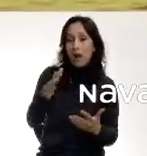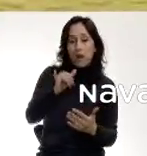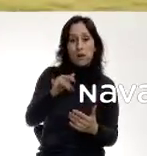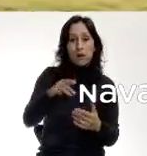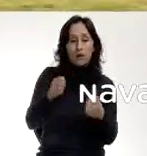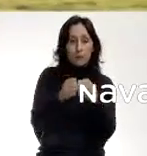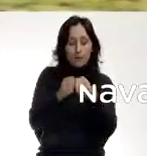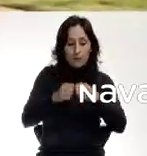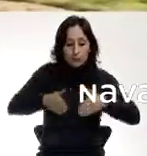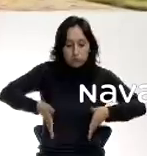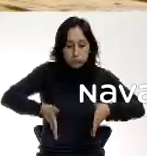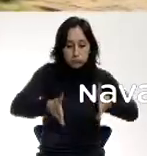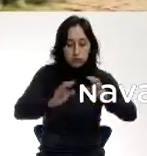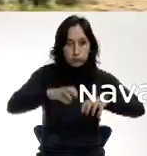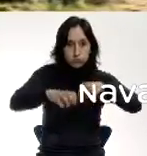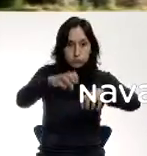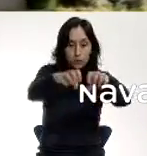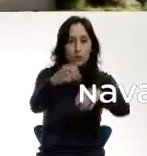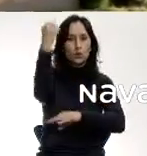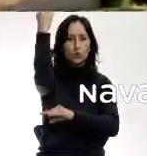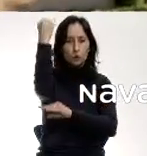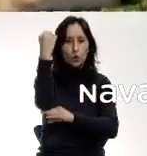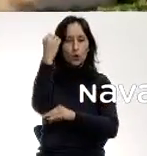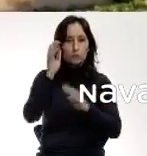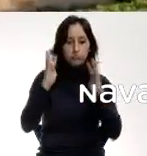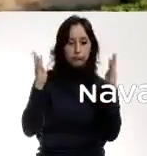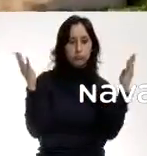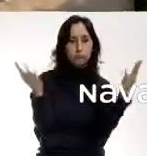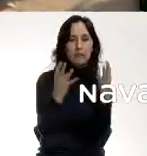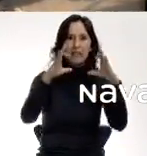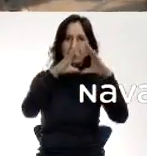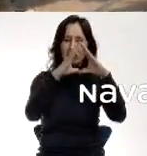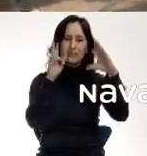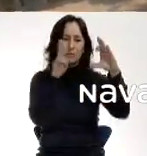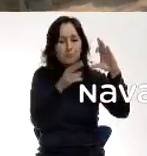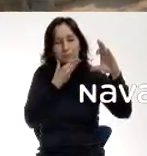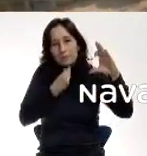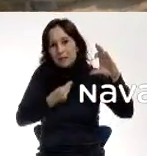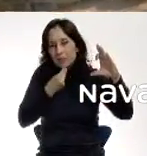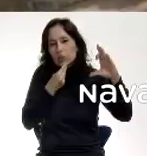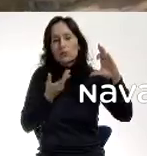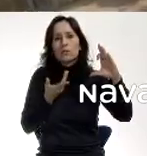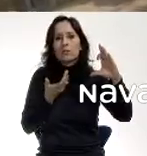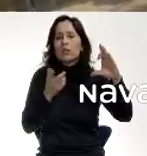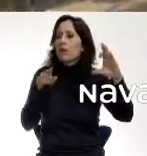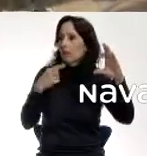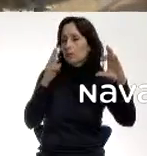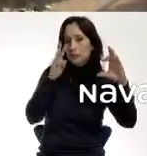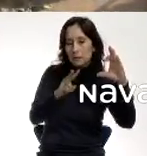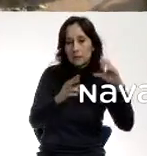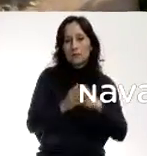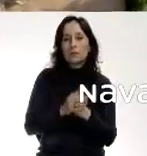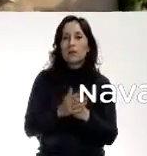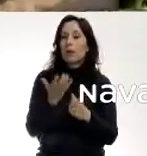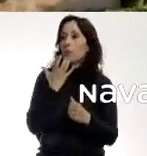adoquinado, ¿no? Eso es, el adoquinado, lo que hemos dicho, la torre, el interior de la iglesia que es una preciosidad, que os la enseñará mi amigo. Y también, por